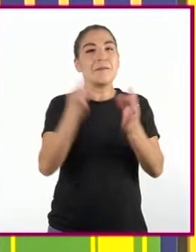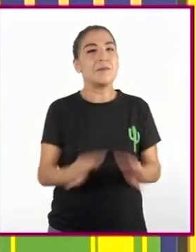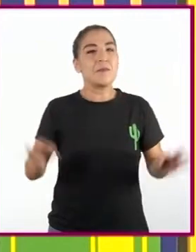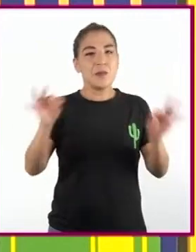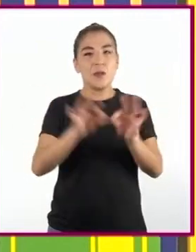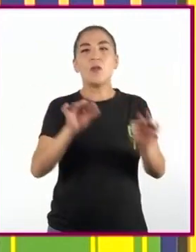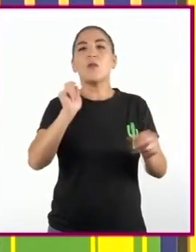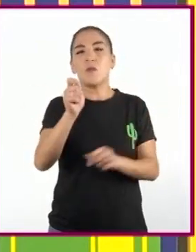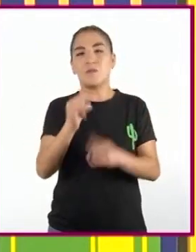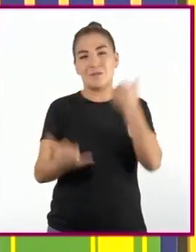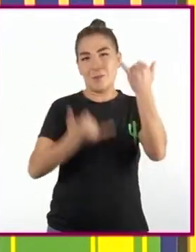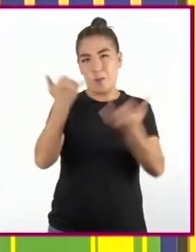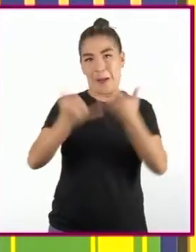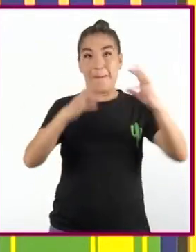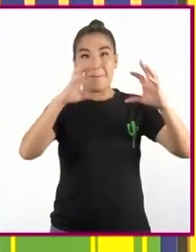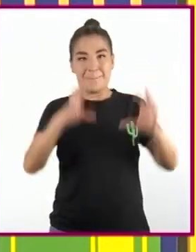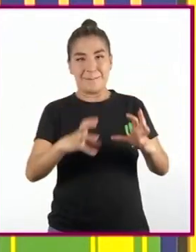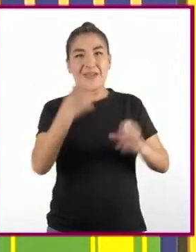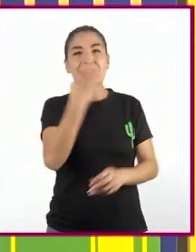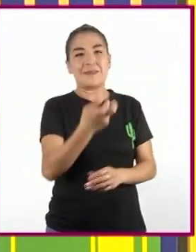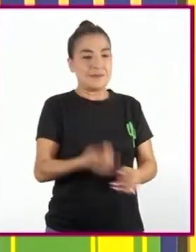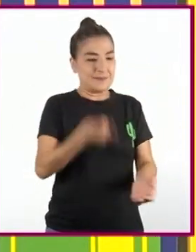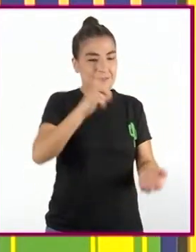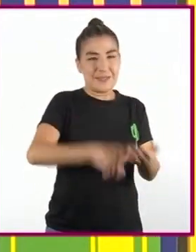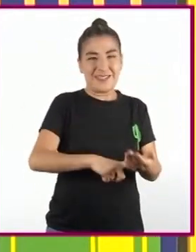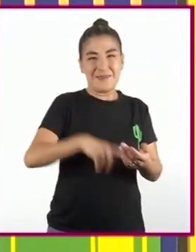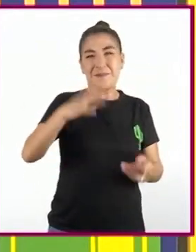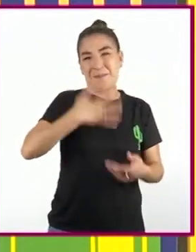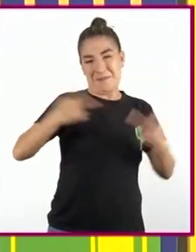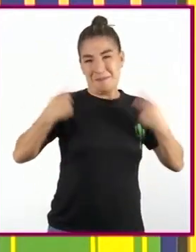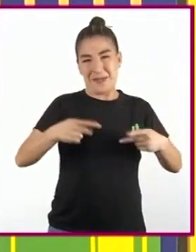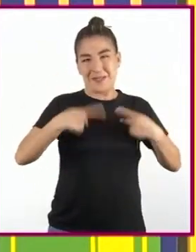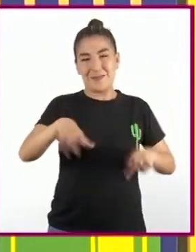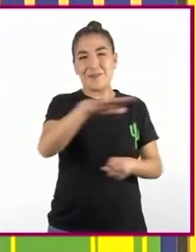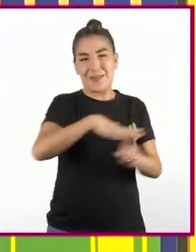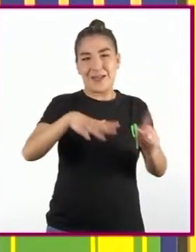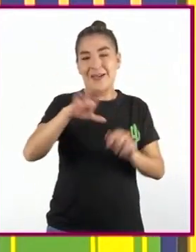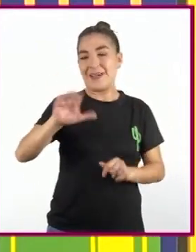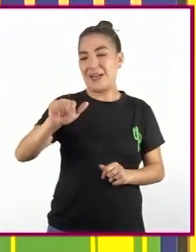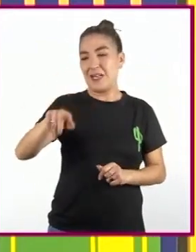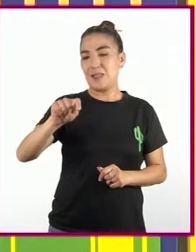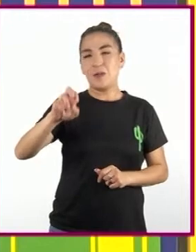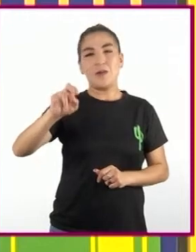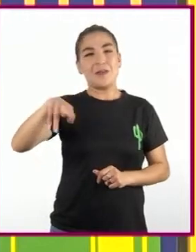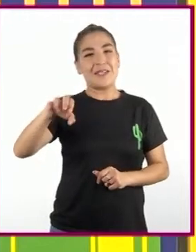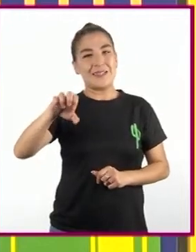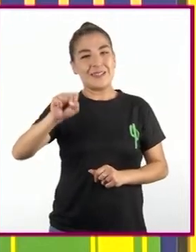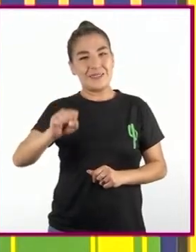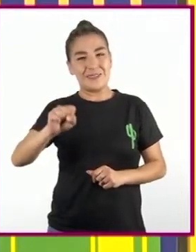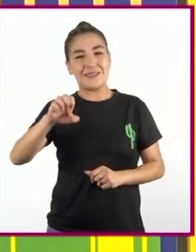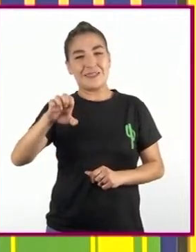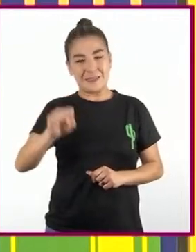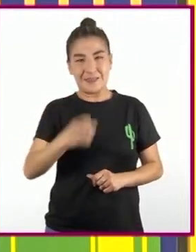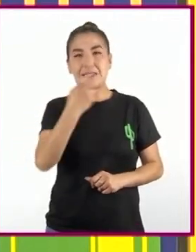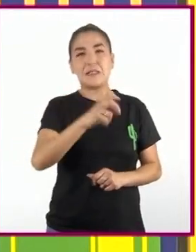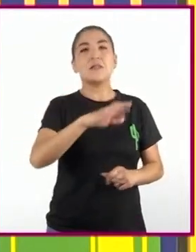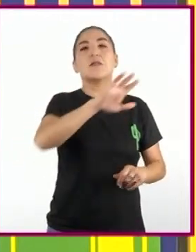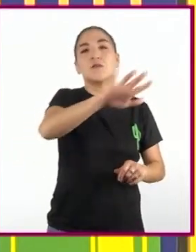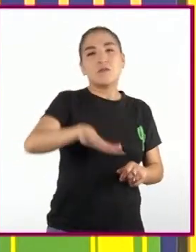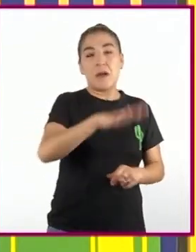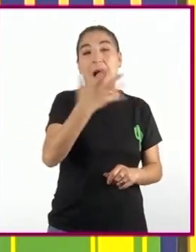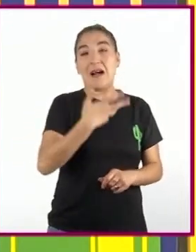que tuvo el juego de pelota entre los cantonenses, pues se han encontrado en la ciudad alrededor